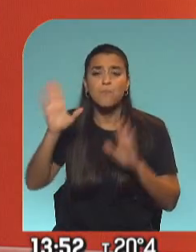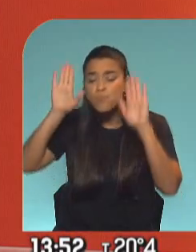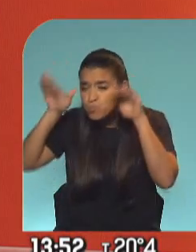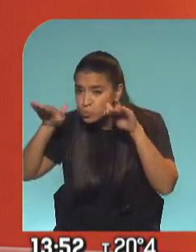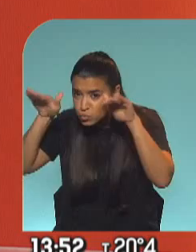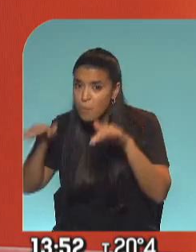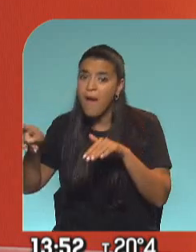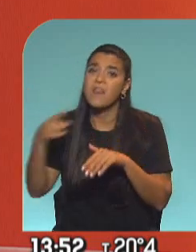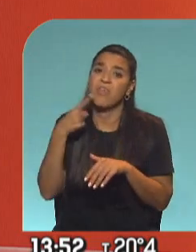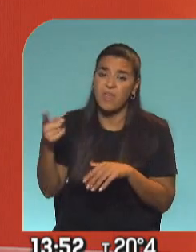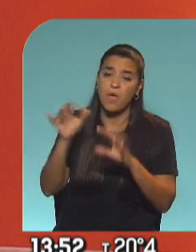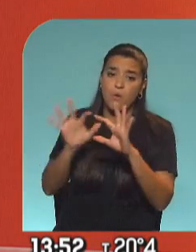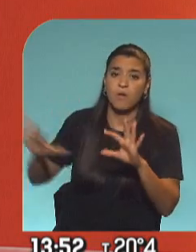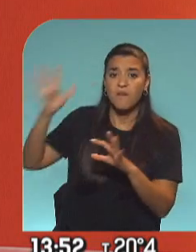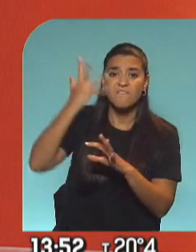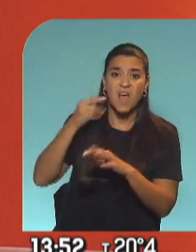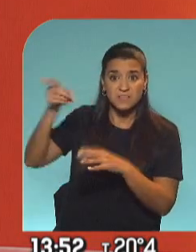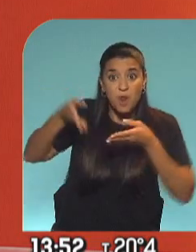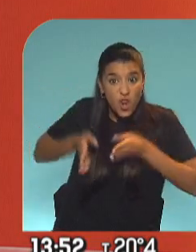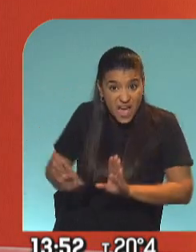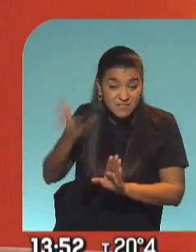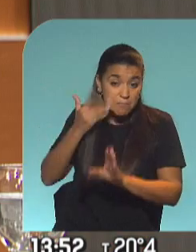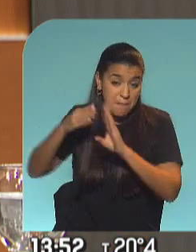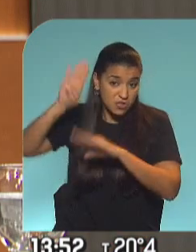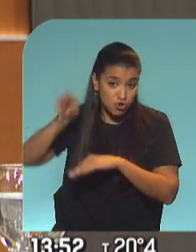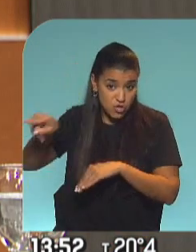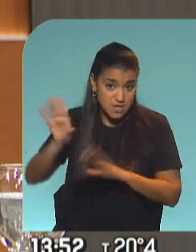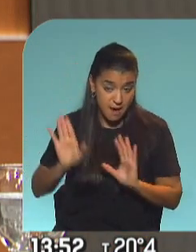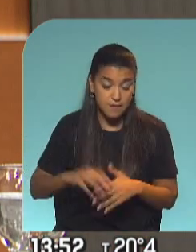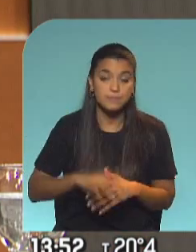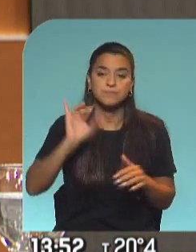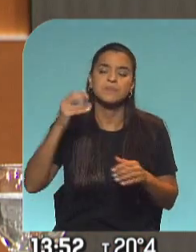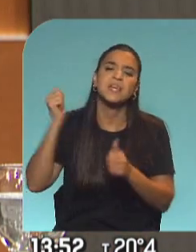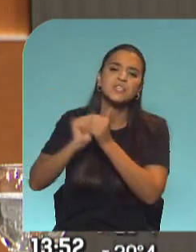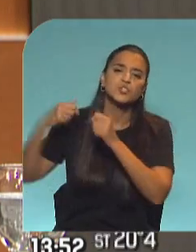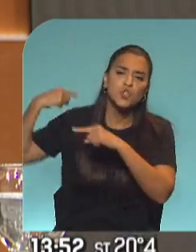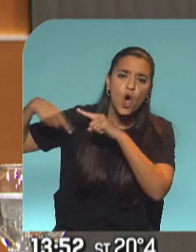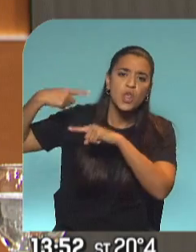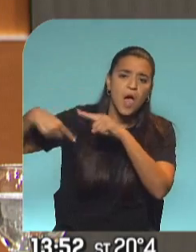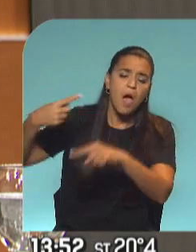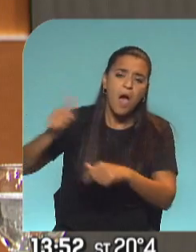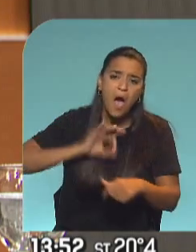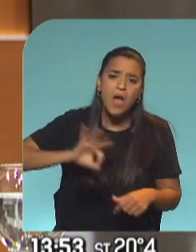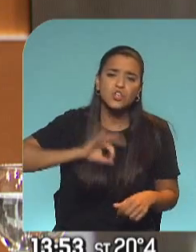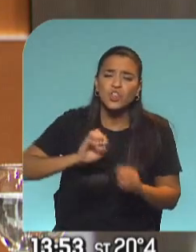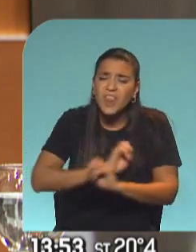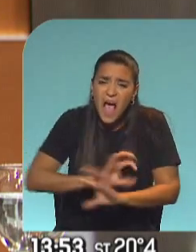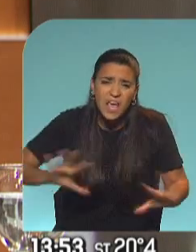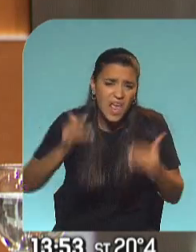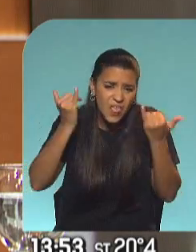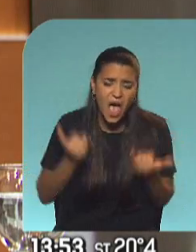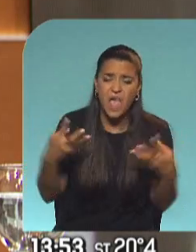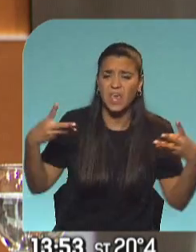en Francia. Sí. Y muchos de esos son franceses, no son la mayoría, claro. Sí, lo que pasa es que también con una historia, Rulo, que tiene muchos años de tragedia, digamos, ¿no? Después